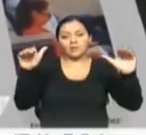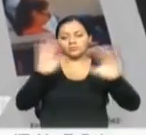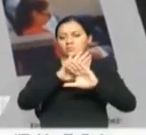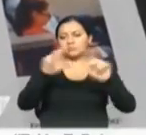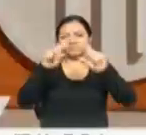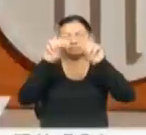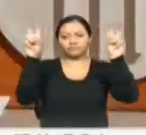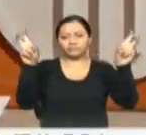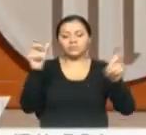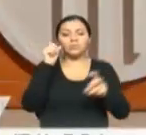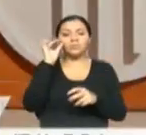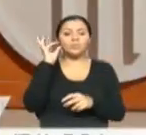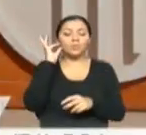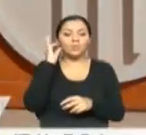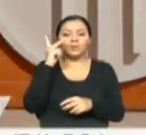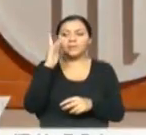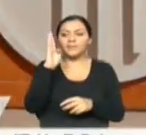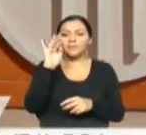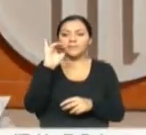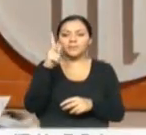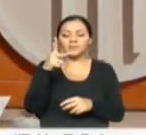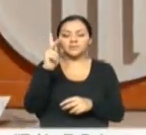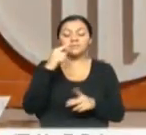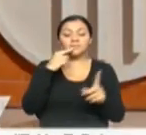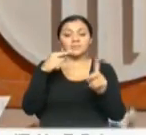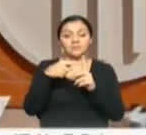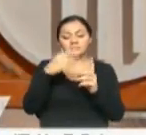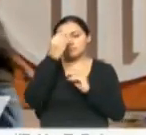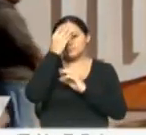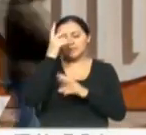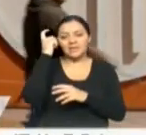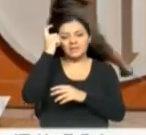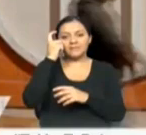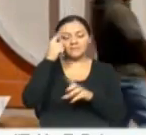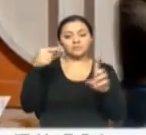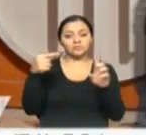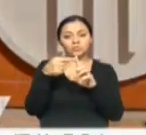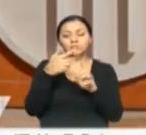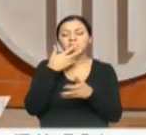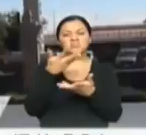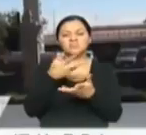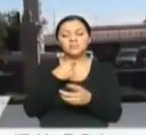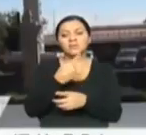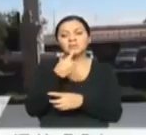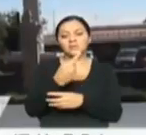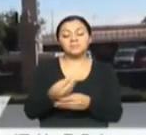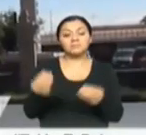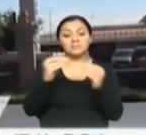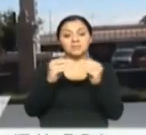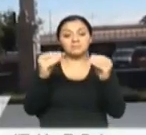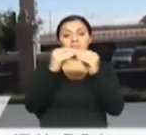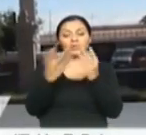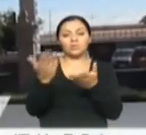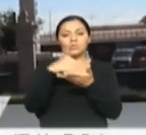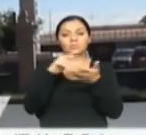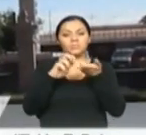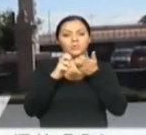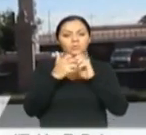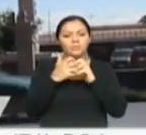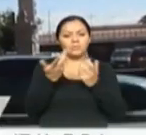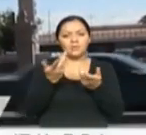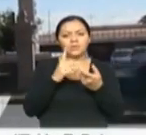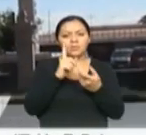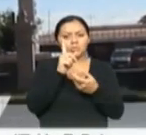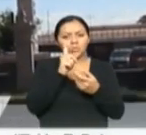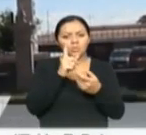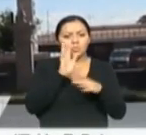colaboradora Miroslava Breach, ocurrido el 23 de marzo, hizo reflexionar al director Oscar Cantú, quien dijo no estar dispuesto a que ni uno más de sus